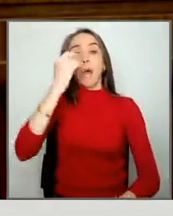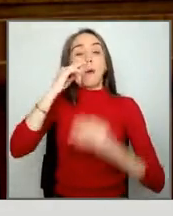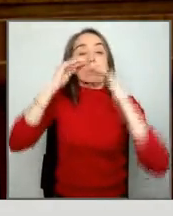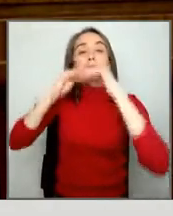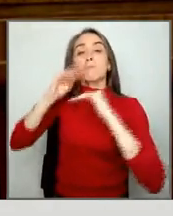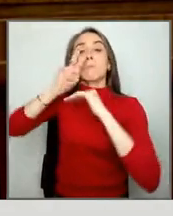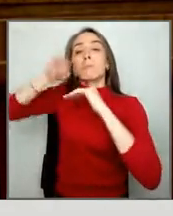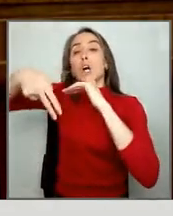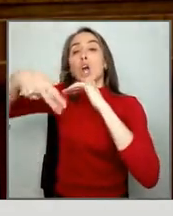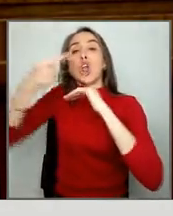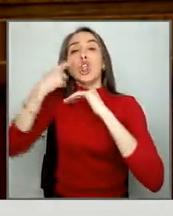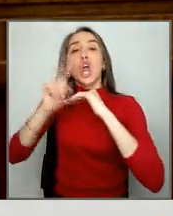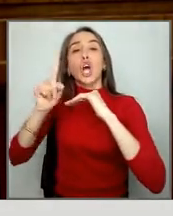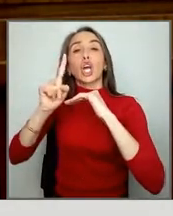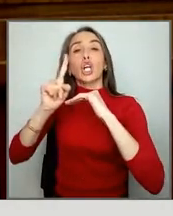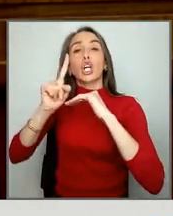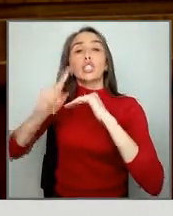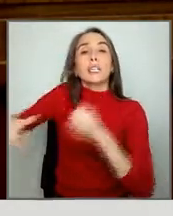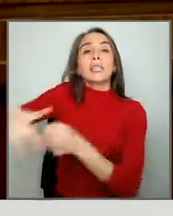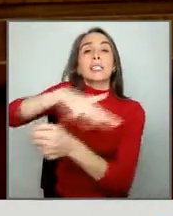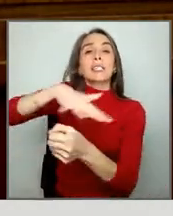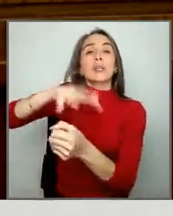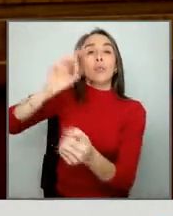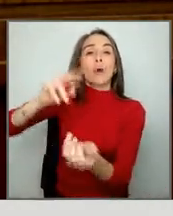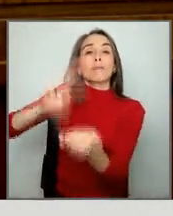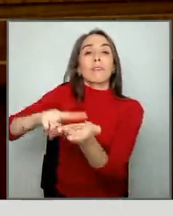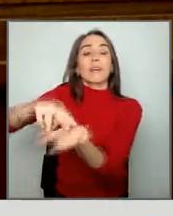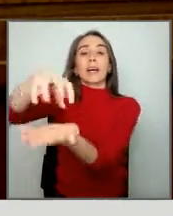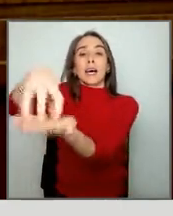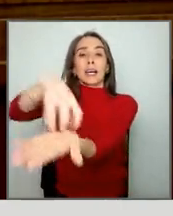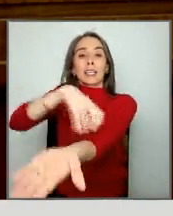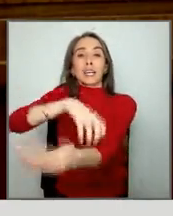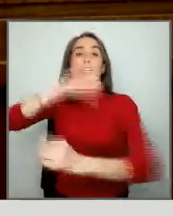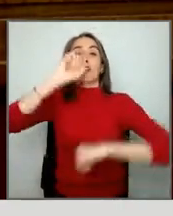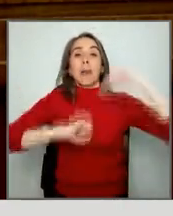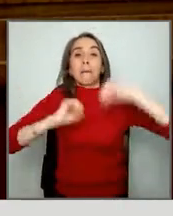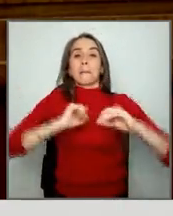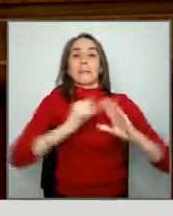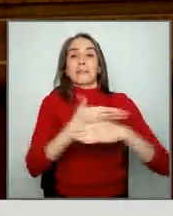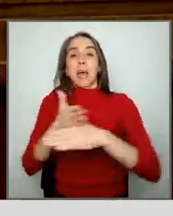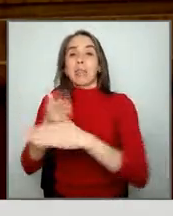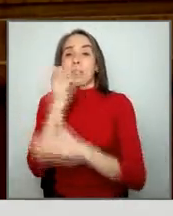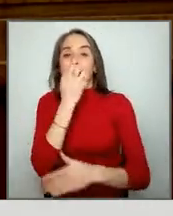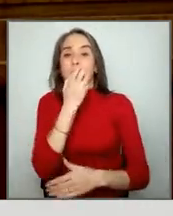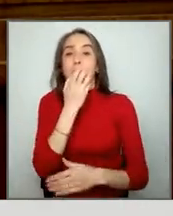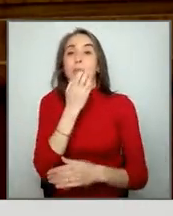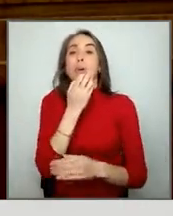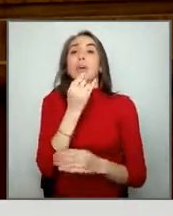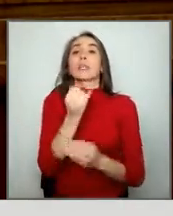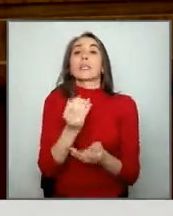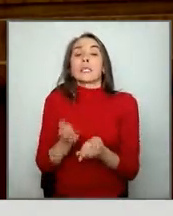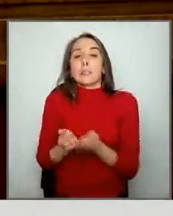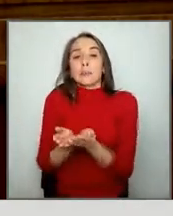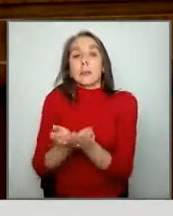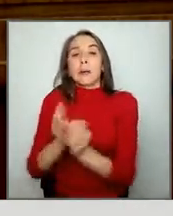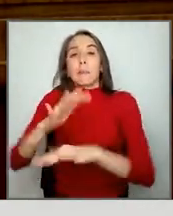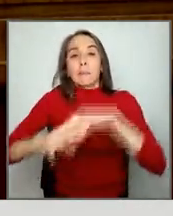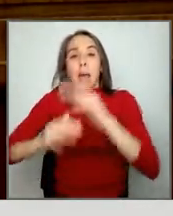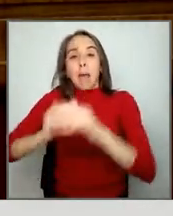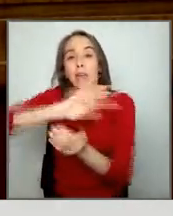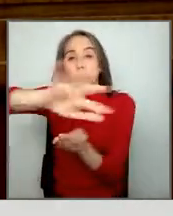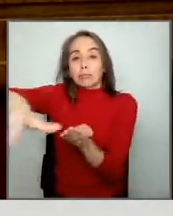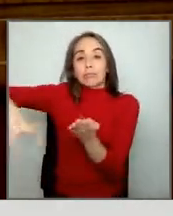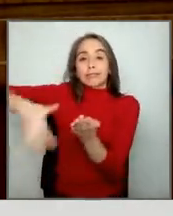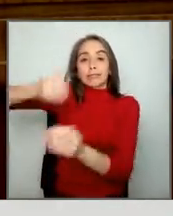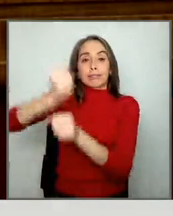las regiones donde se desarrollan tanto las almonicultura como la pesca artesanal pero es que